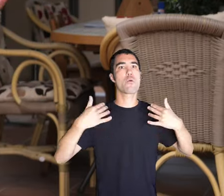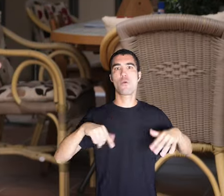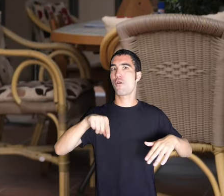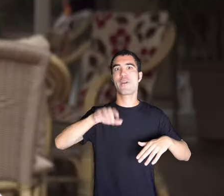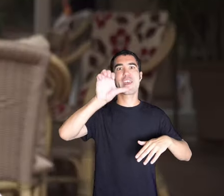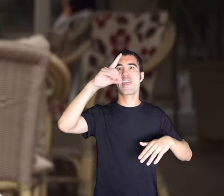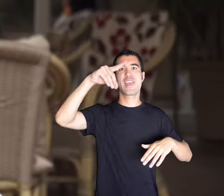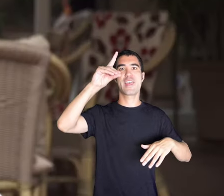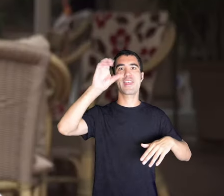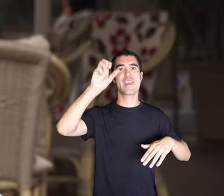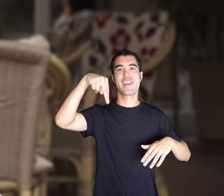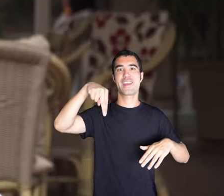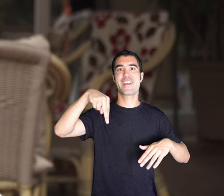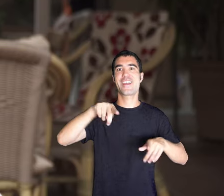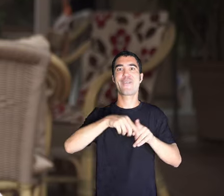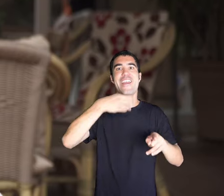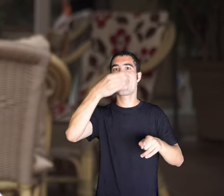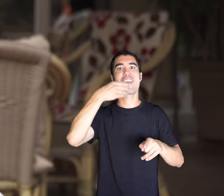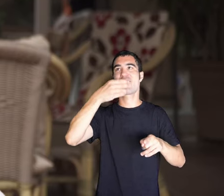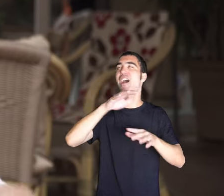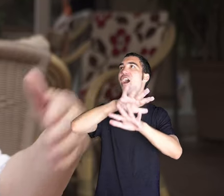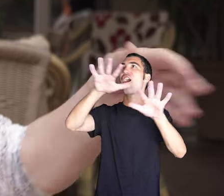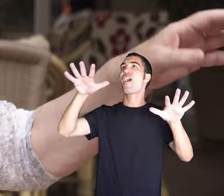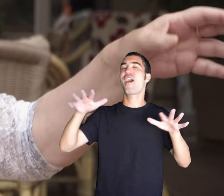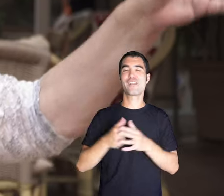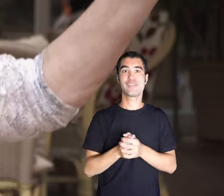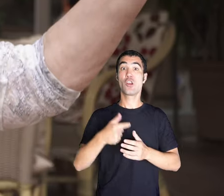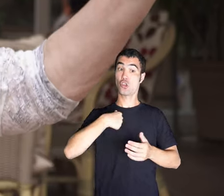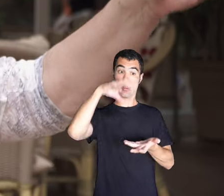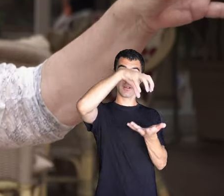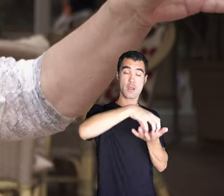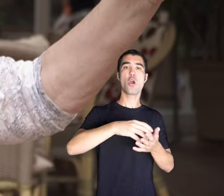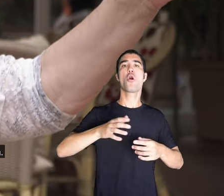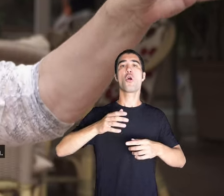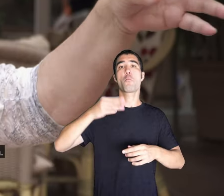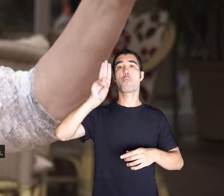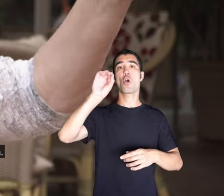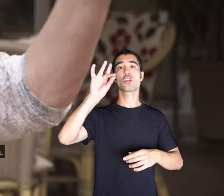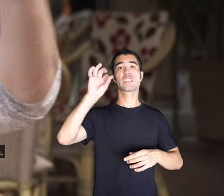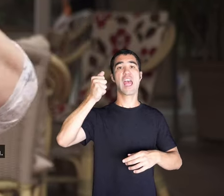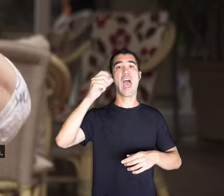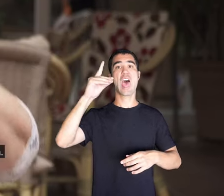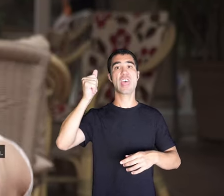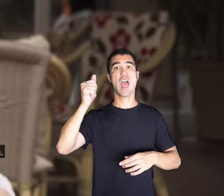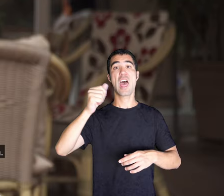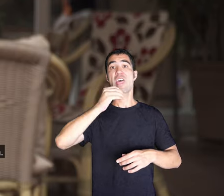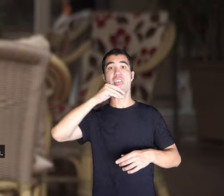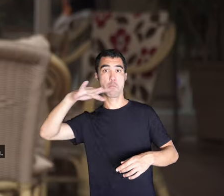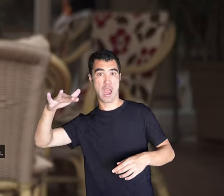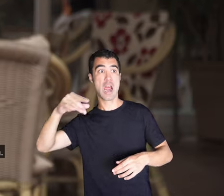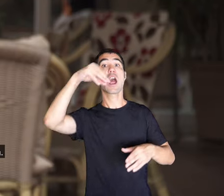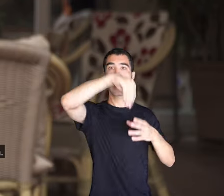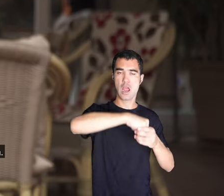Edén. Nos alojábamos en la Posada del Mar y nosotros además